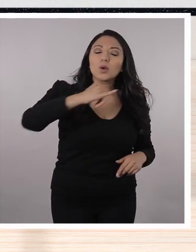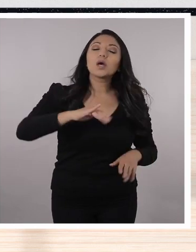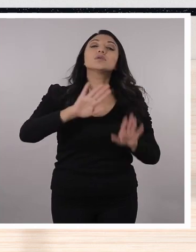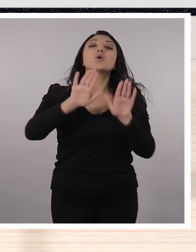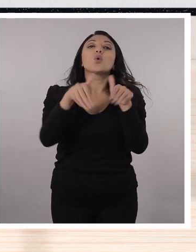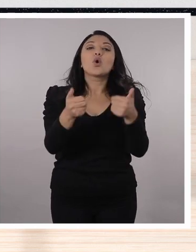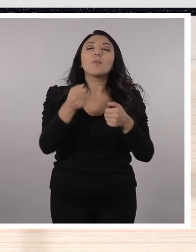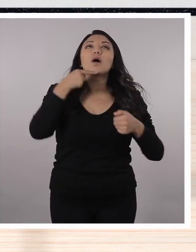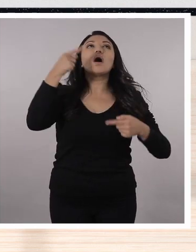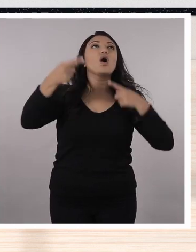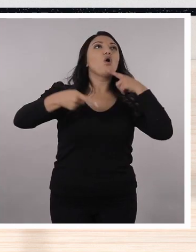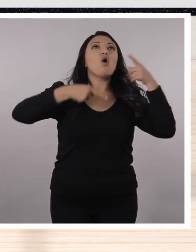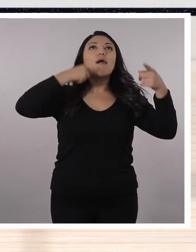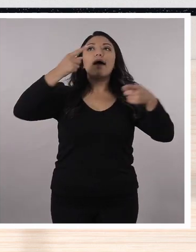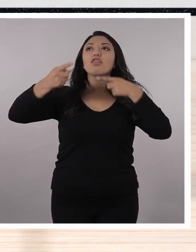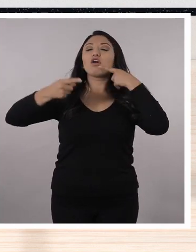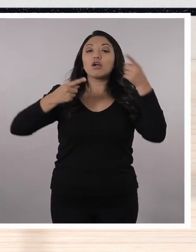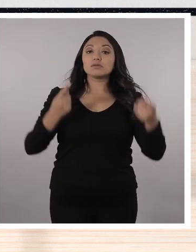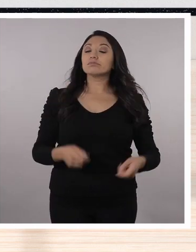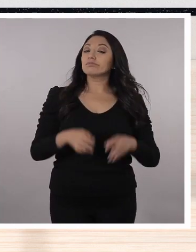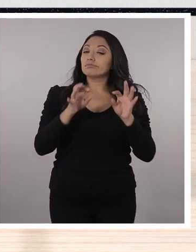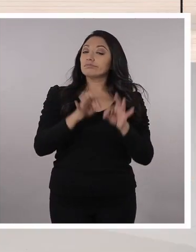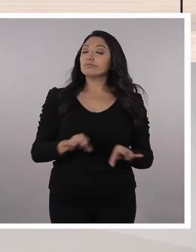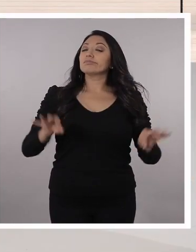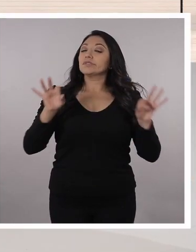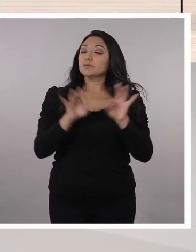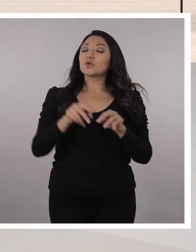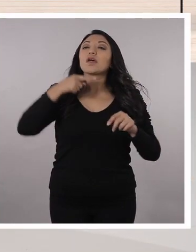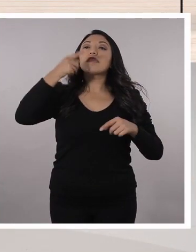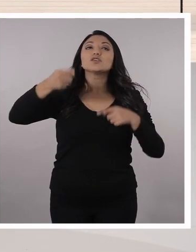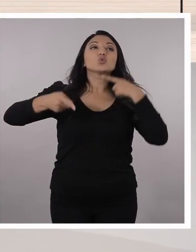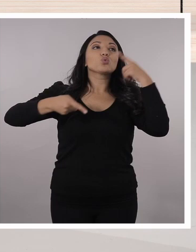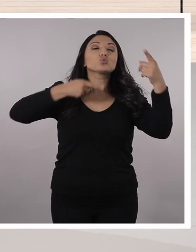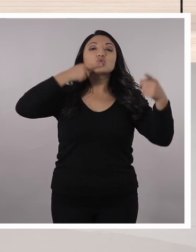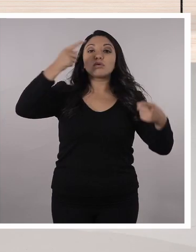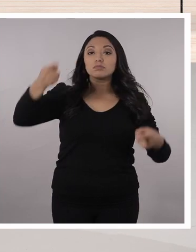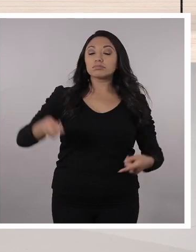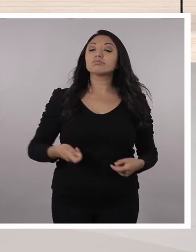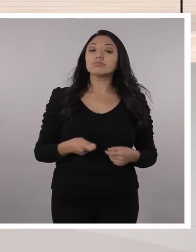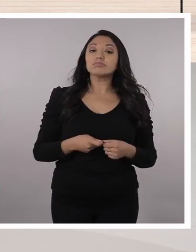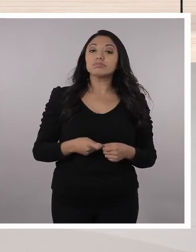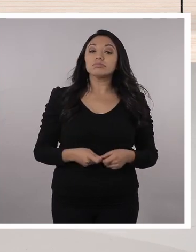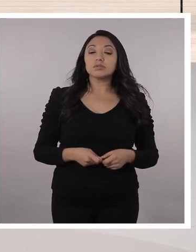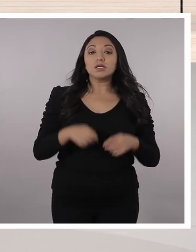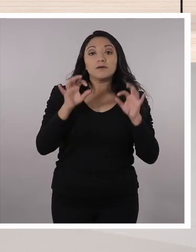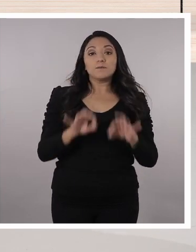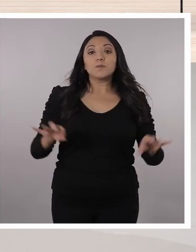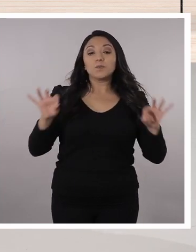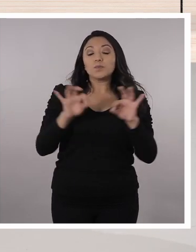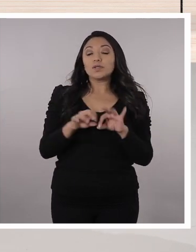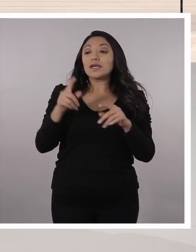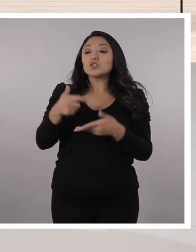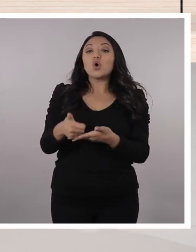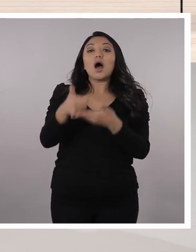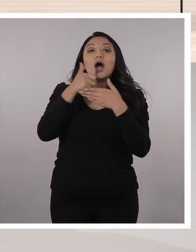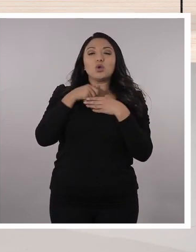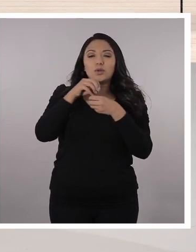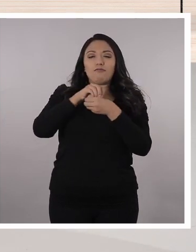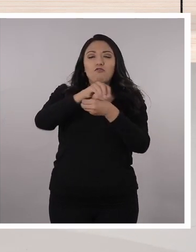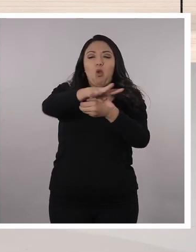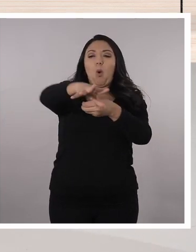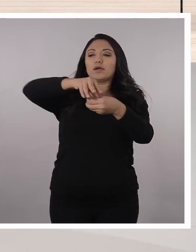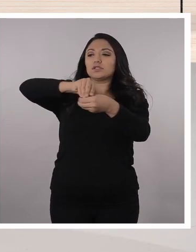de la democracia y también de los discursos, porque los discursos son muy importantes en la democracia, además que nos ayudan a